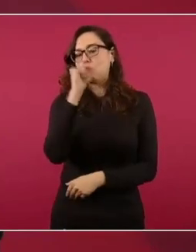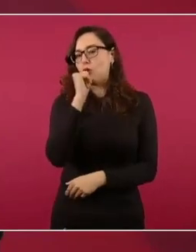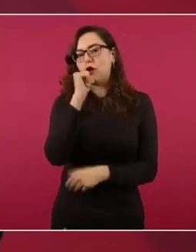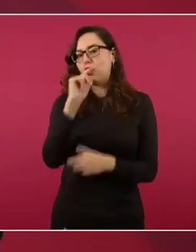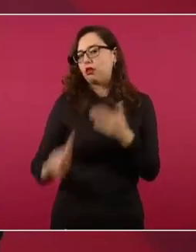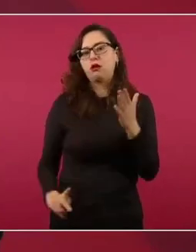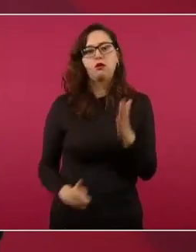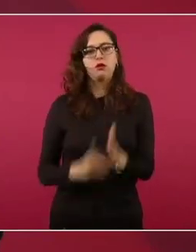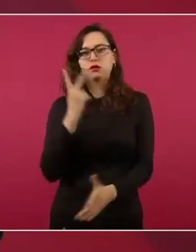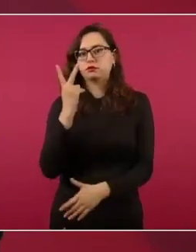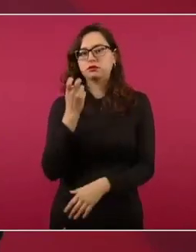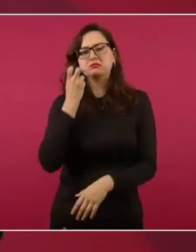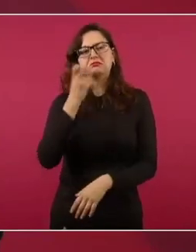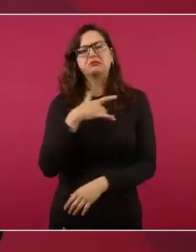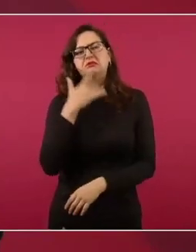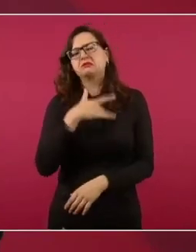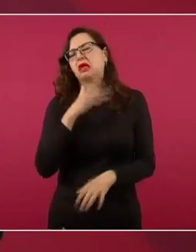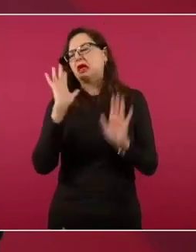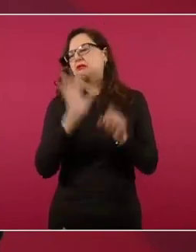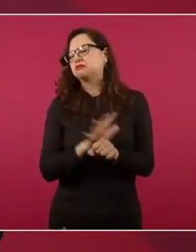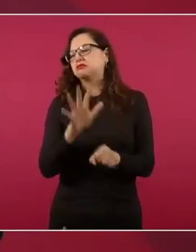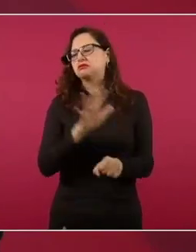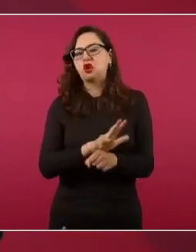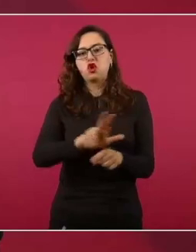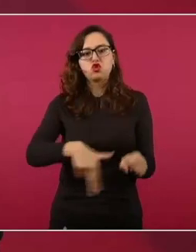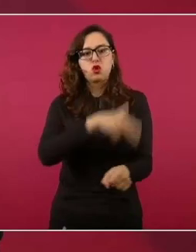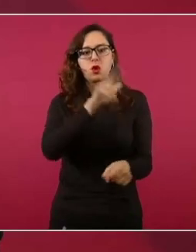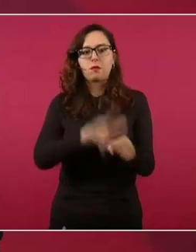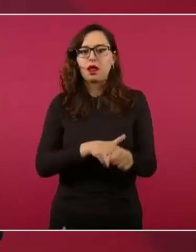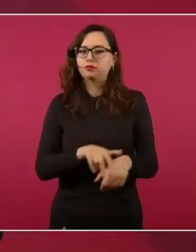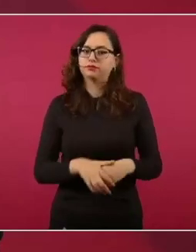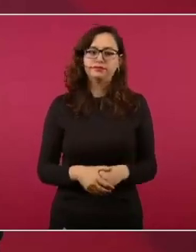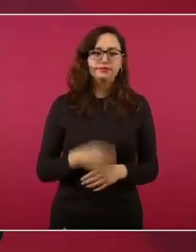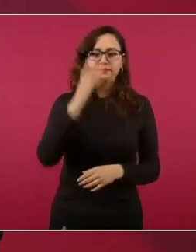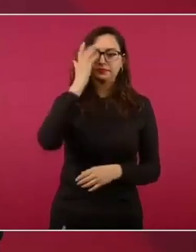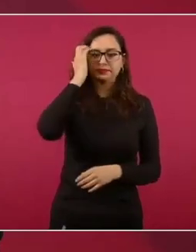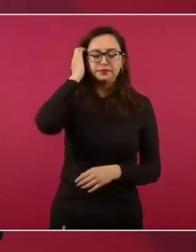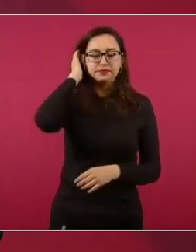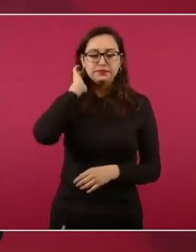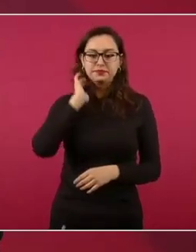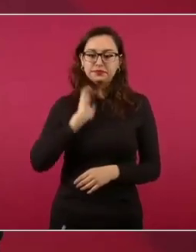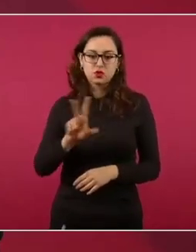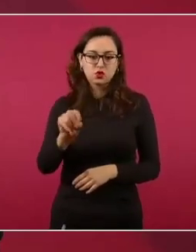El otro día hablaba yo con uno de mis hijos y